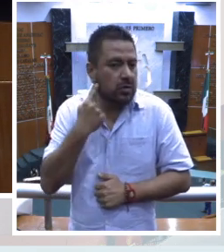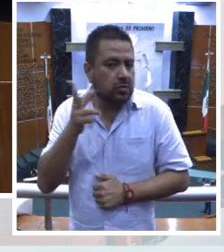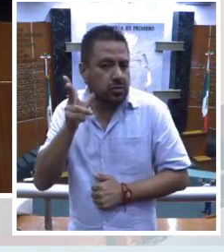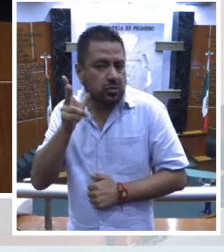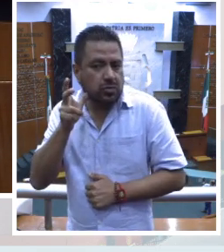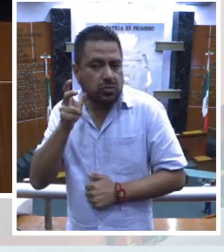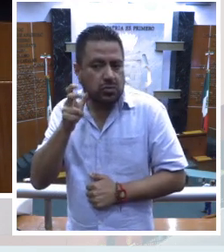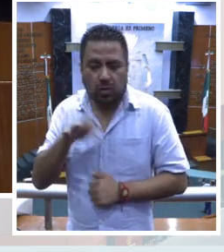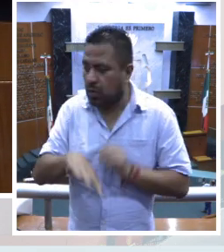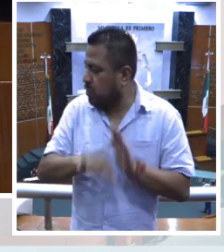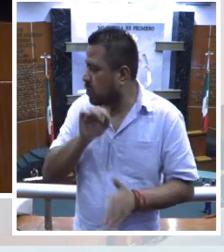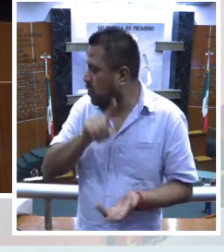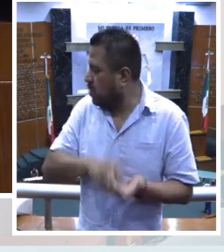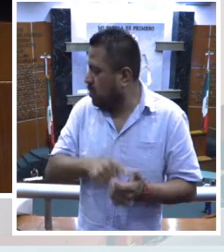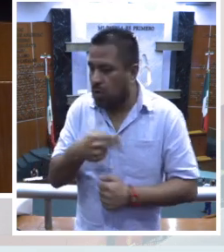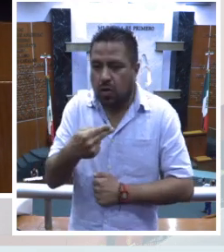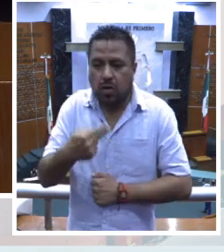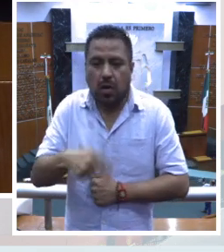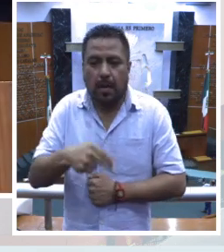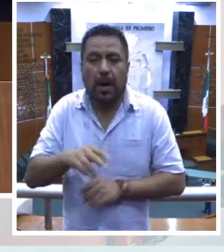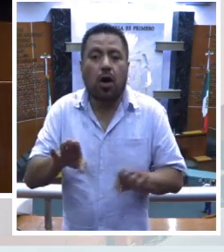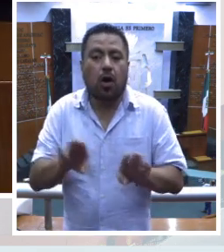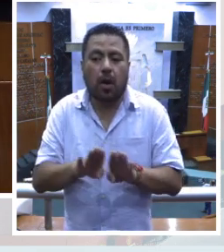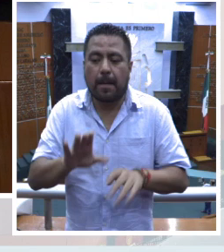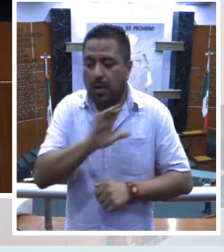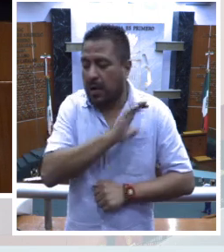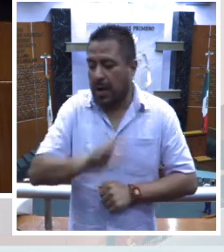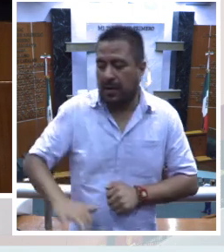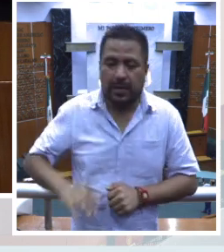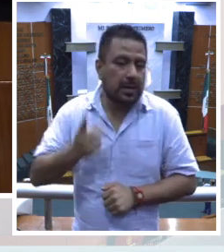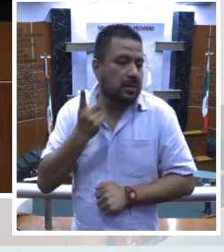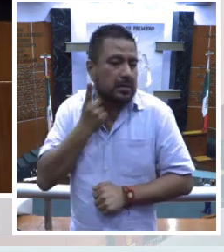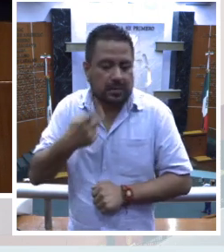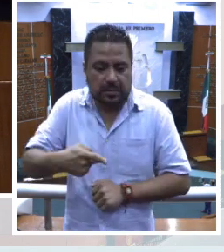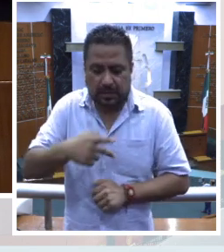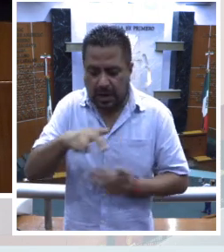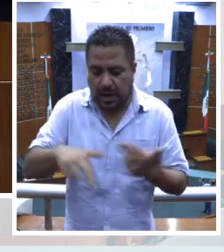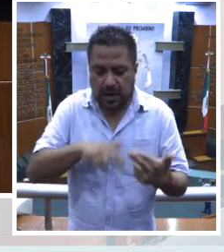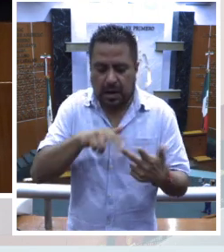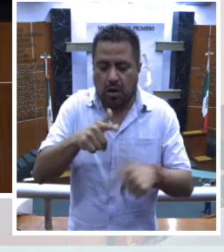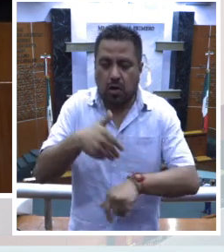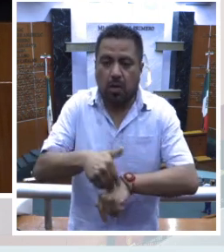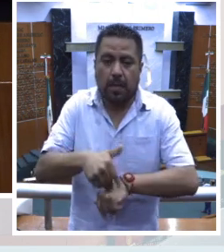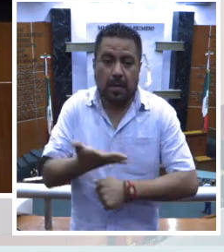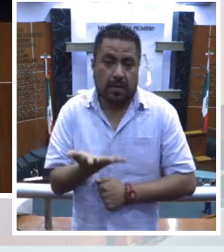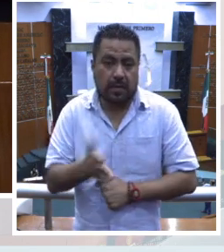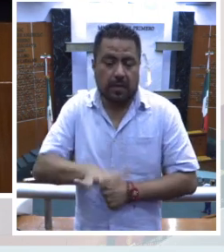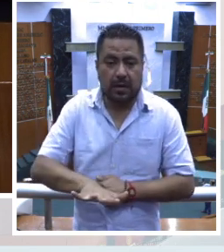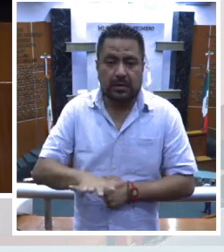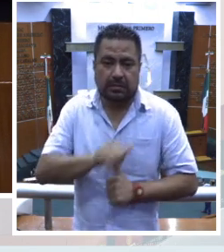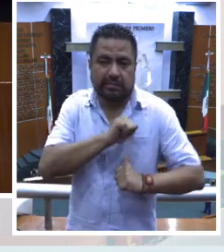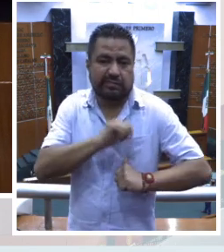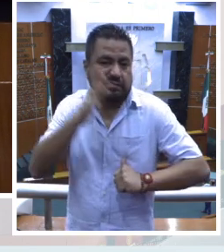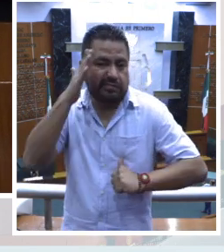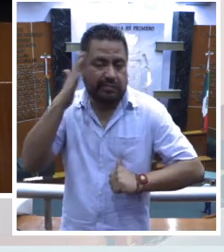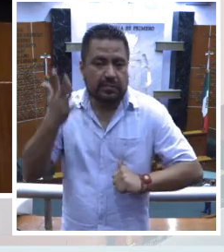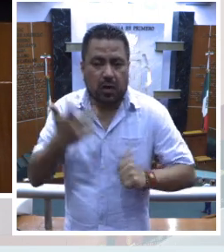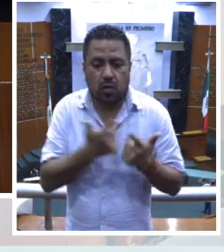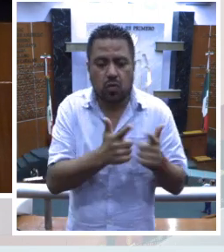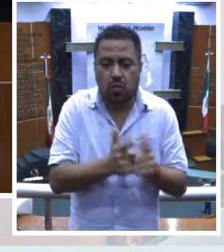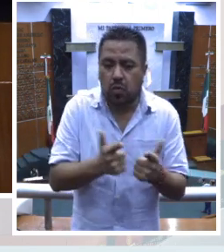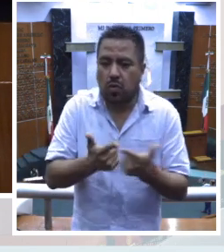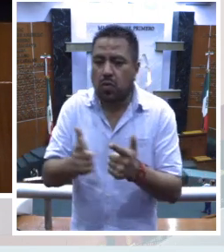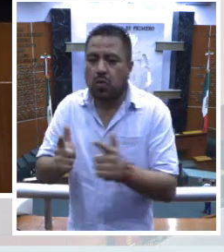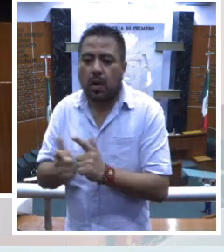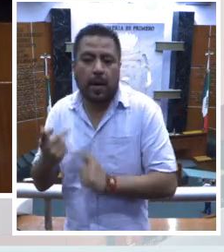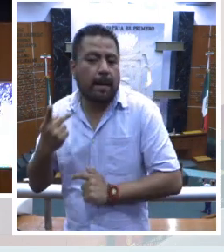nos nombren. Como candidata a diputada local por el Distrito 10 y desde los encargos interpartidistas